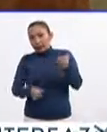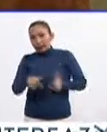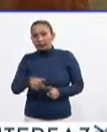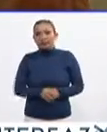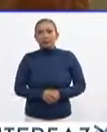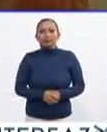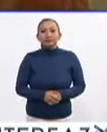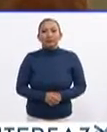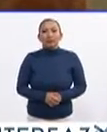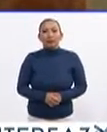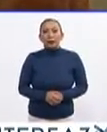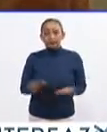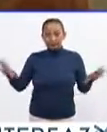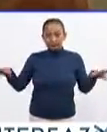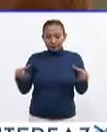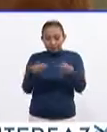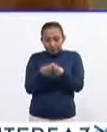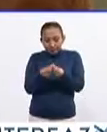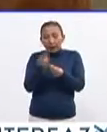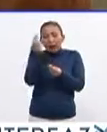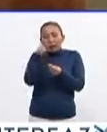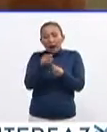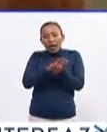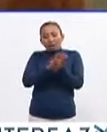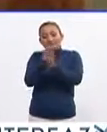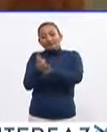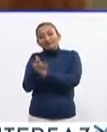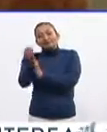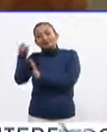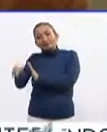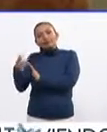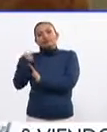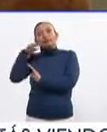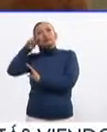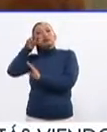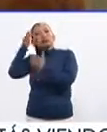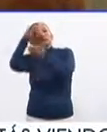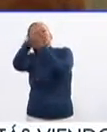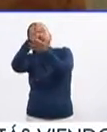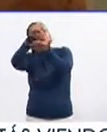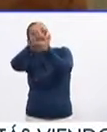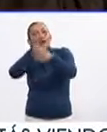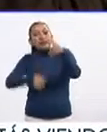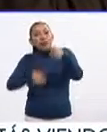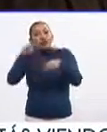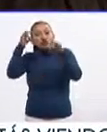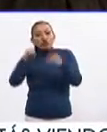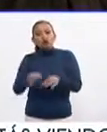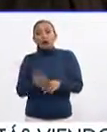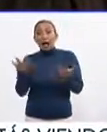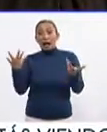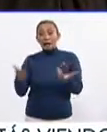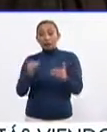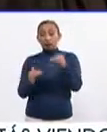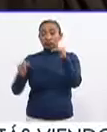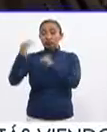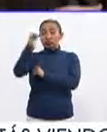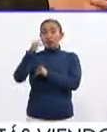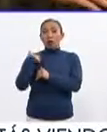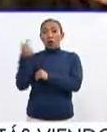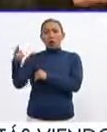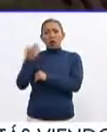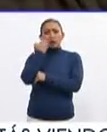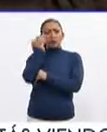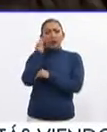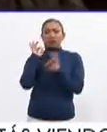teatrales. Los conjunta, los integra para estar en contacto con el teatro real. Ha logrado posicionarse como una